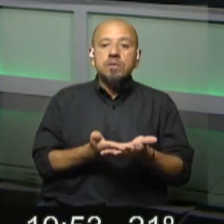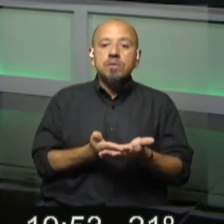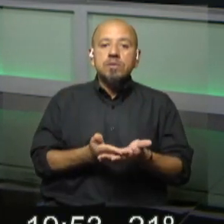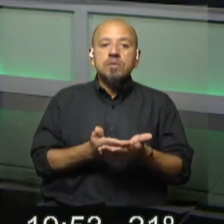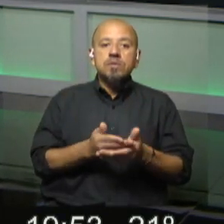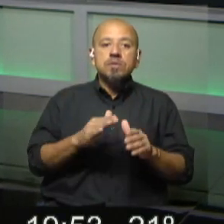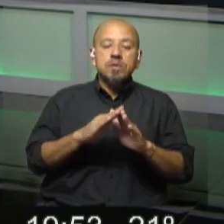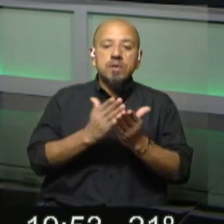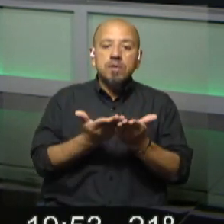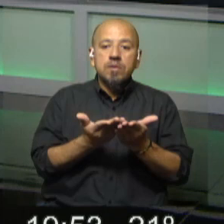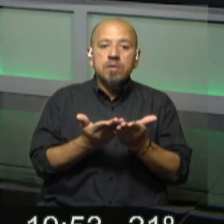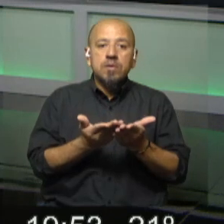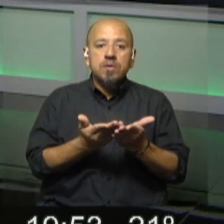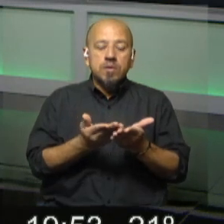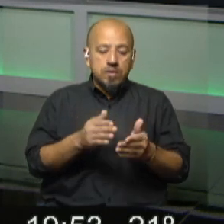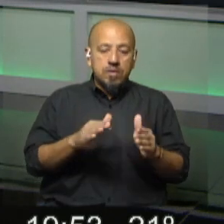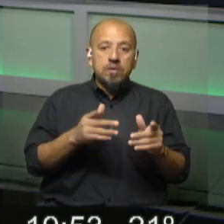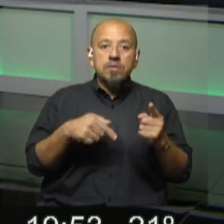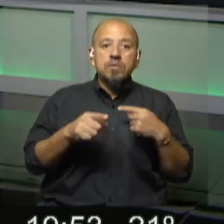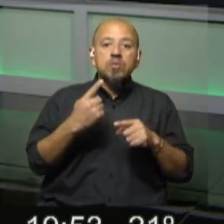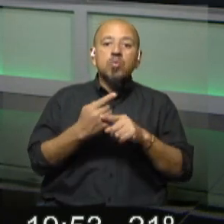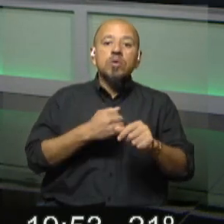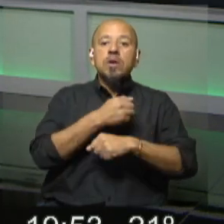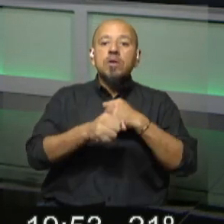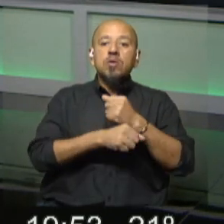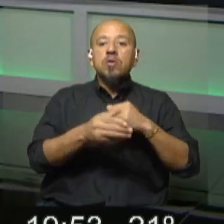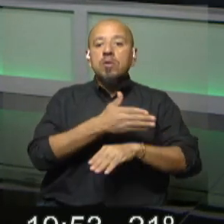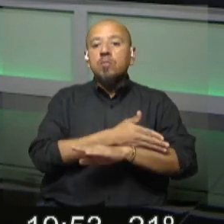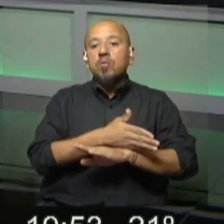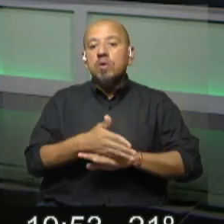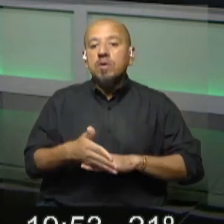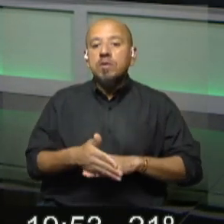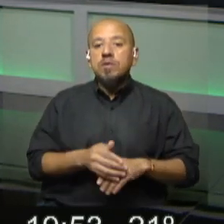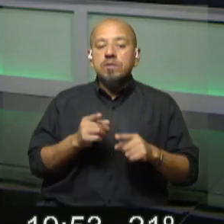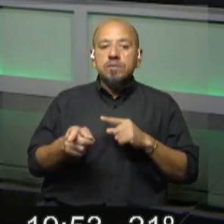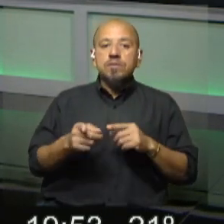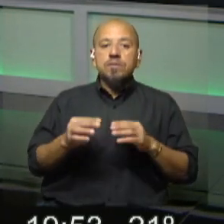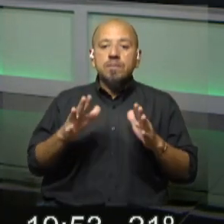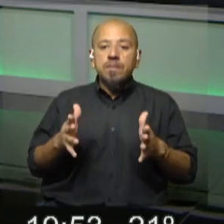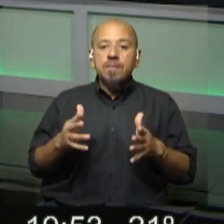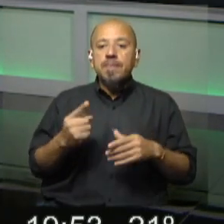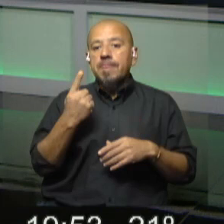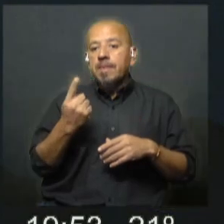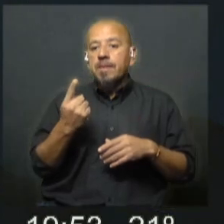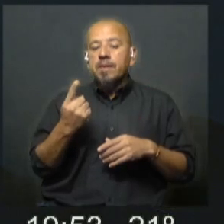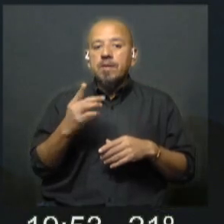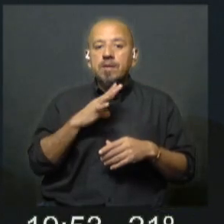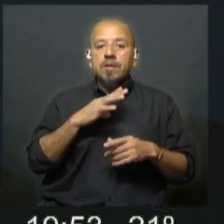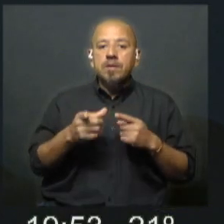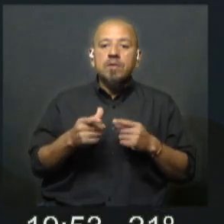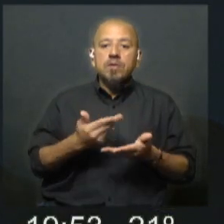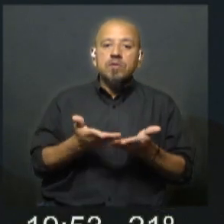libro abierto. Más adelante, un año después, tan solo se empiezan a ver los primeros signos o las primeras señales